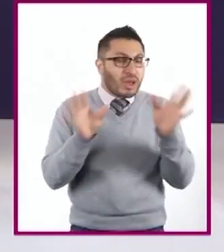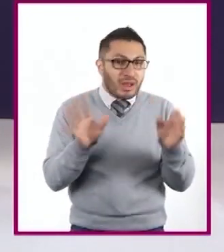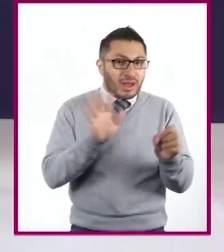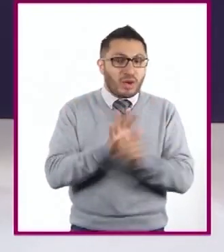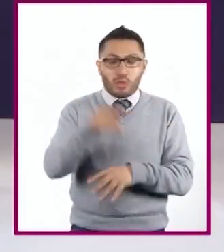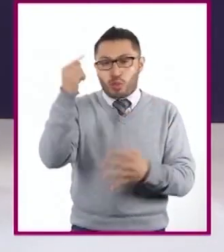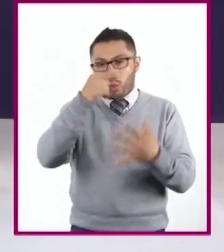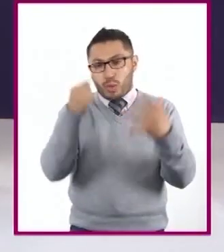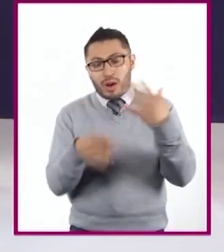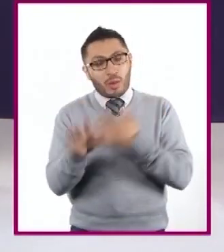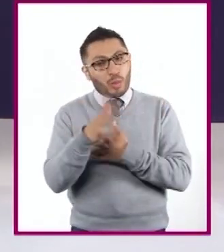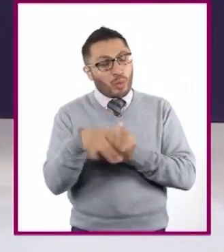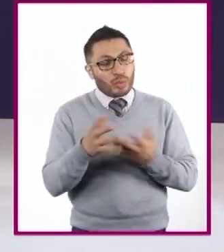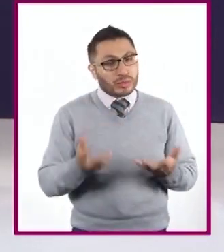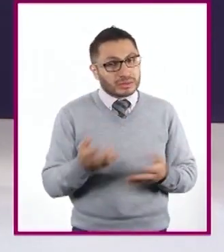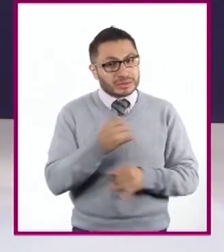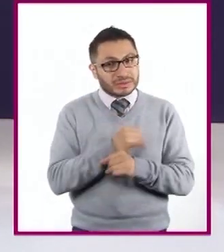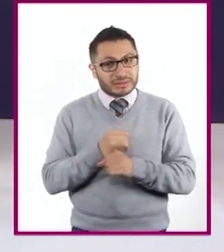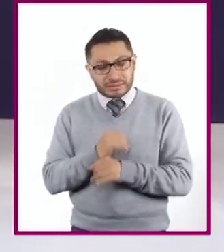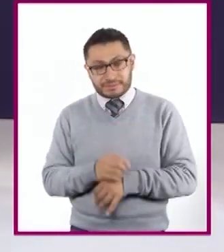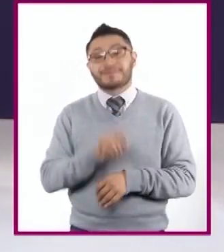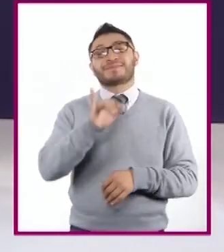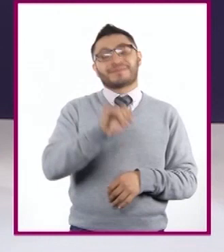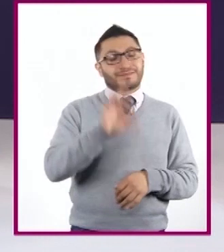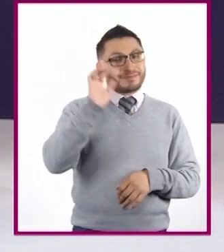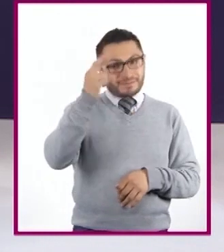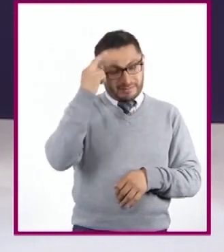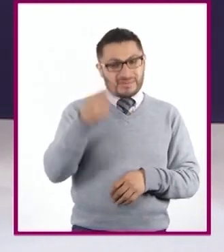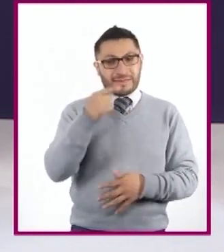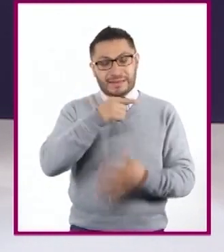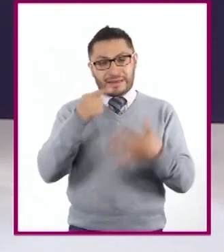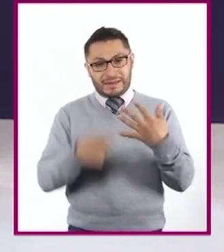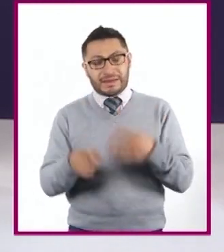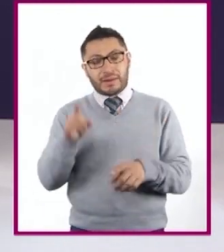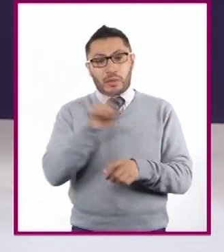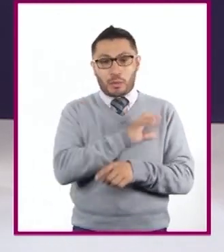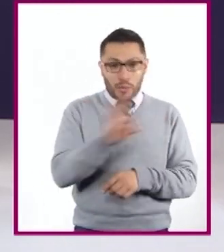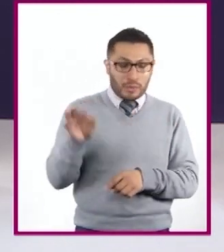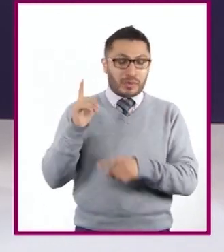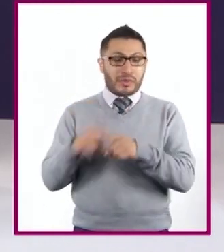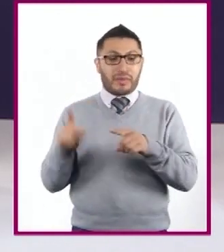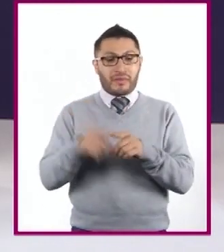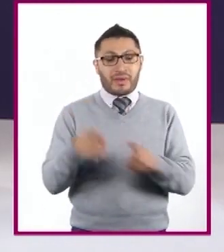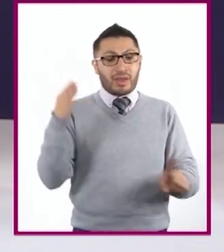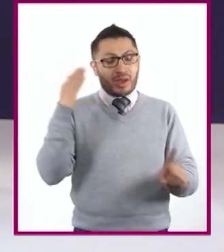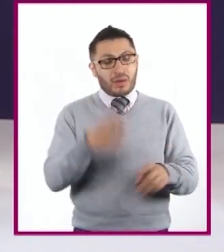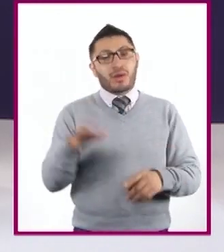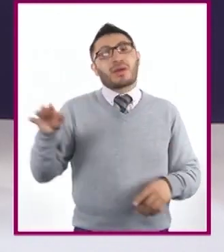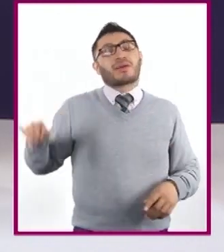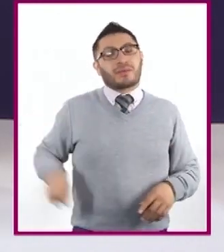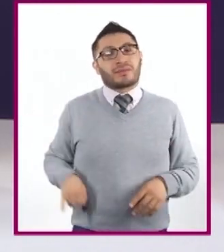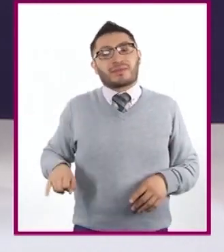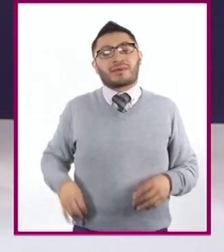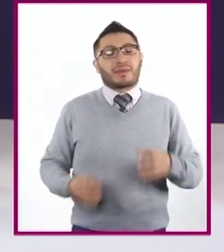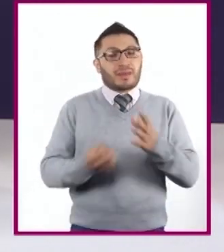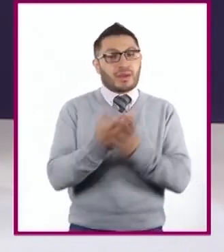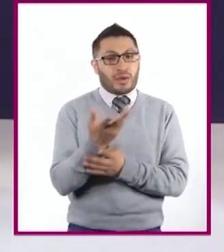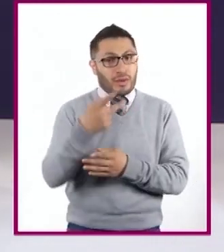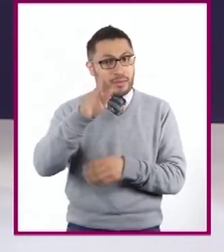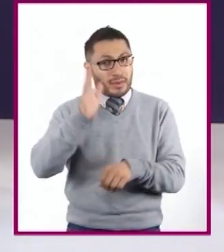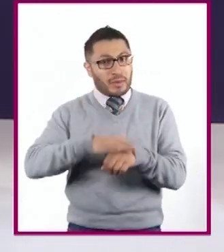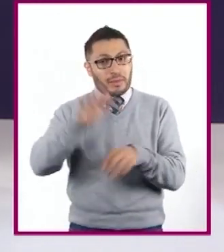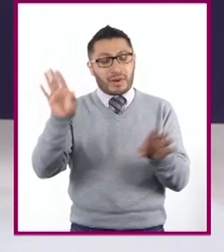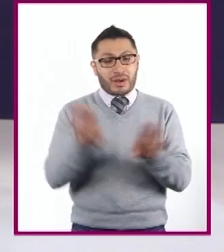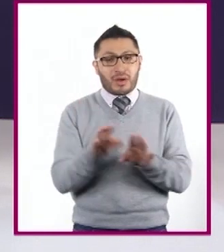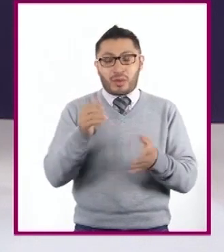Exactamente. Recuerden que las perspectivas pueden ser variadas, así que procuren que sean interesantes y novedosas, pero sobre todo